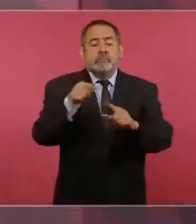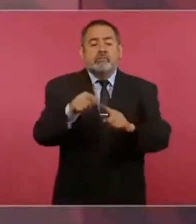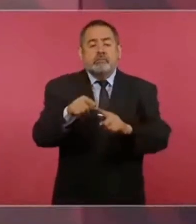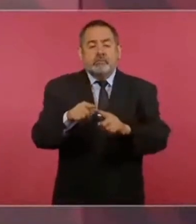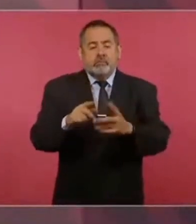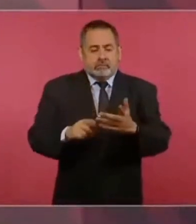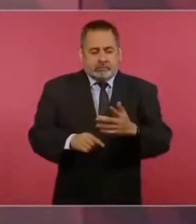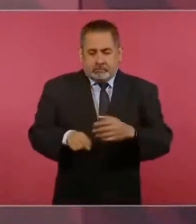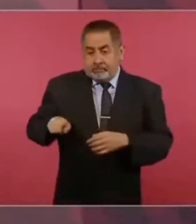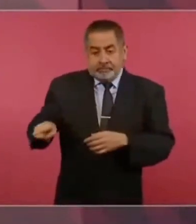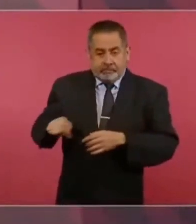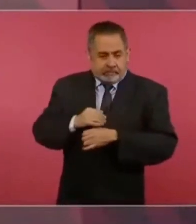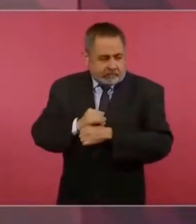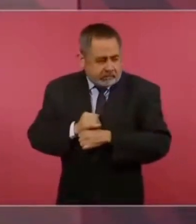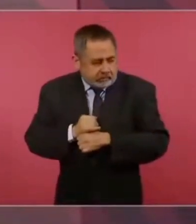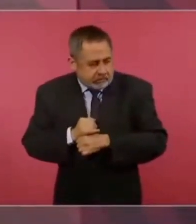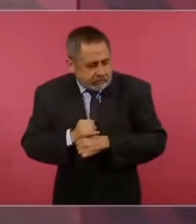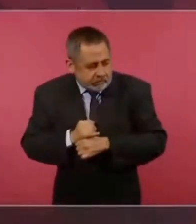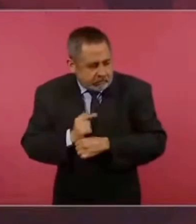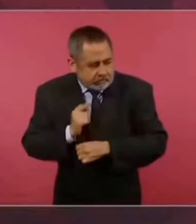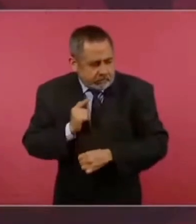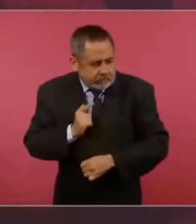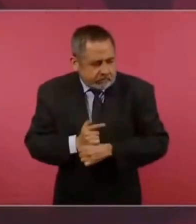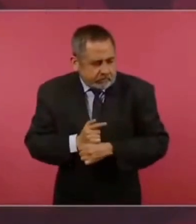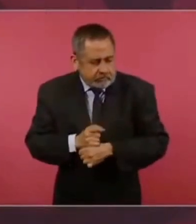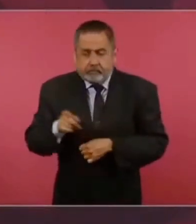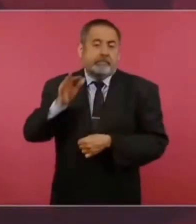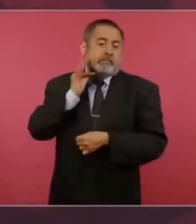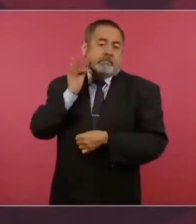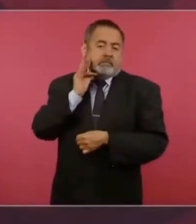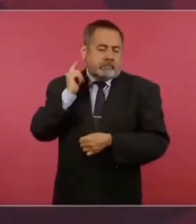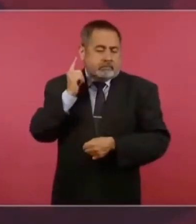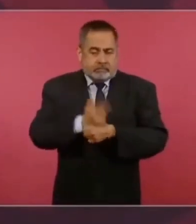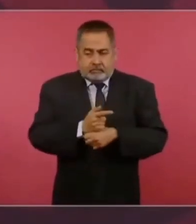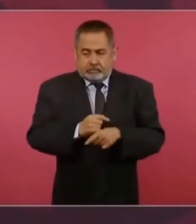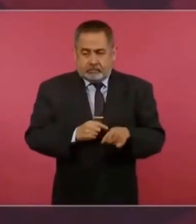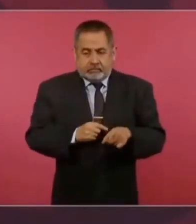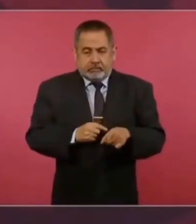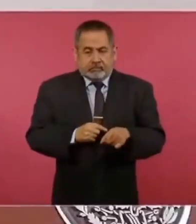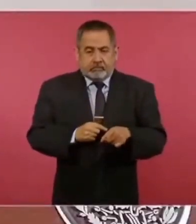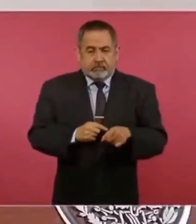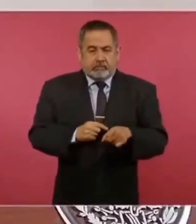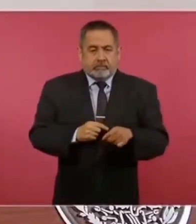de acuerdo a la investigación de la Fiscalía